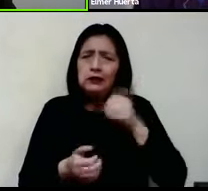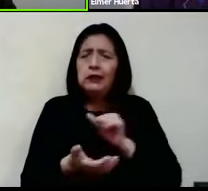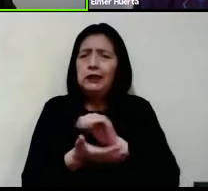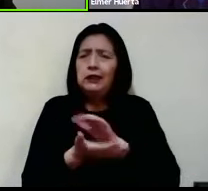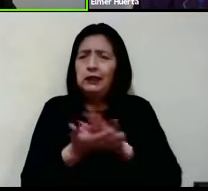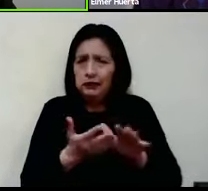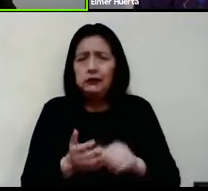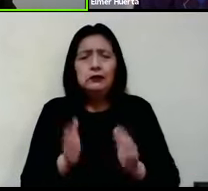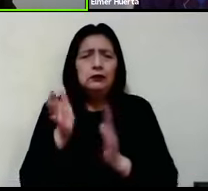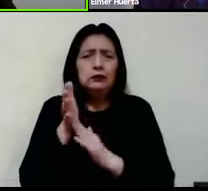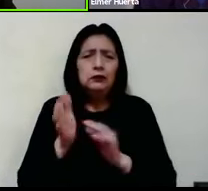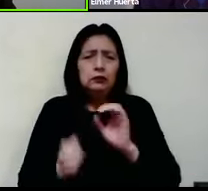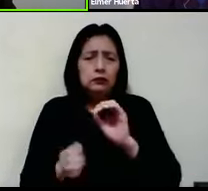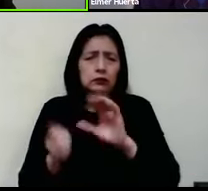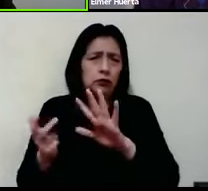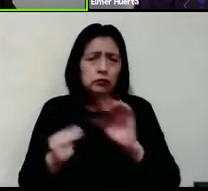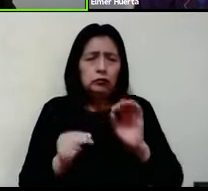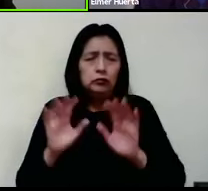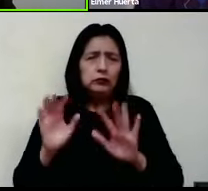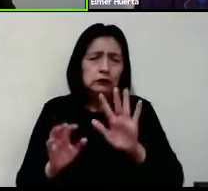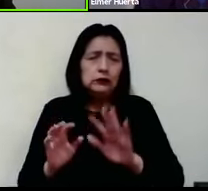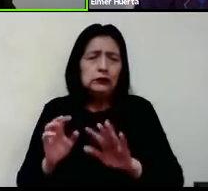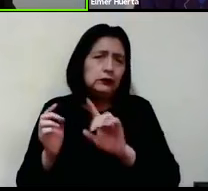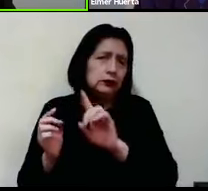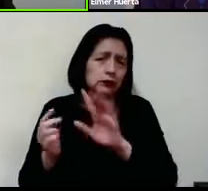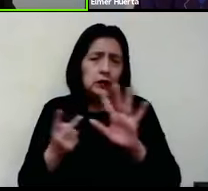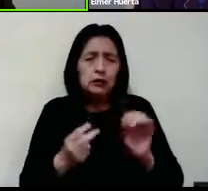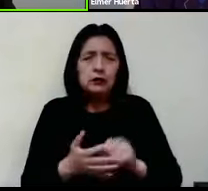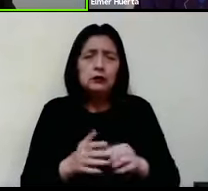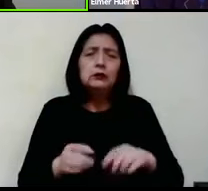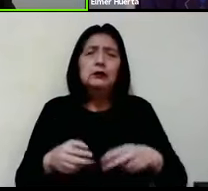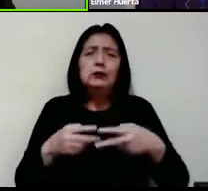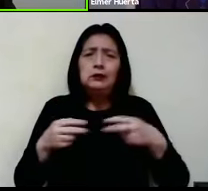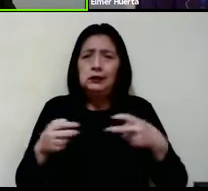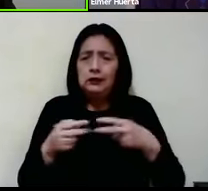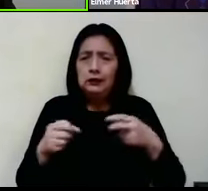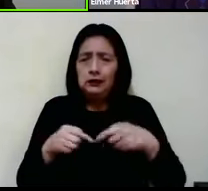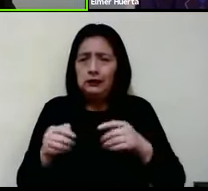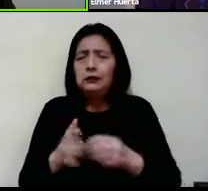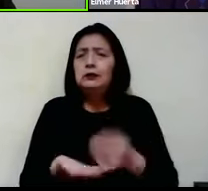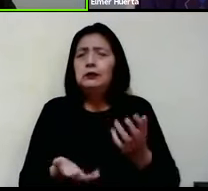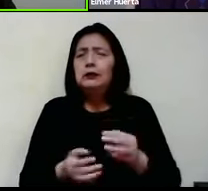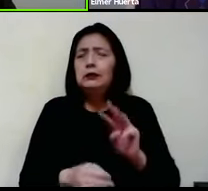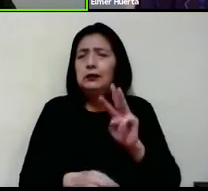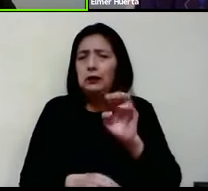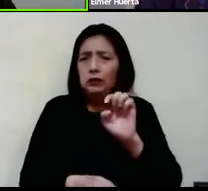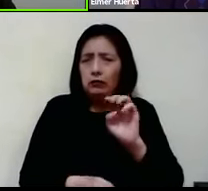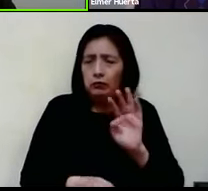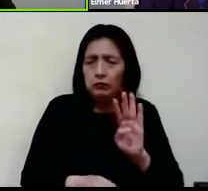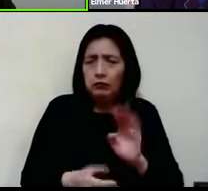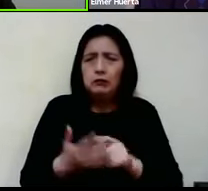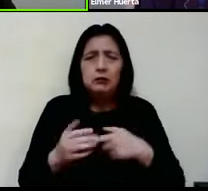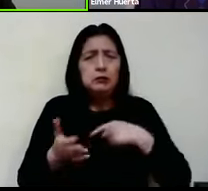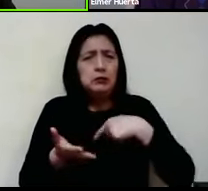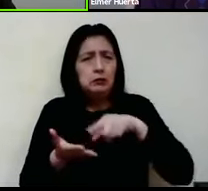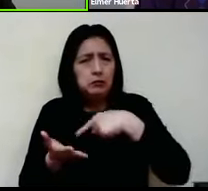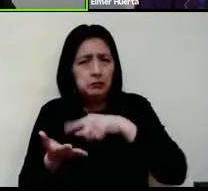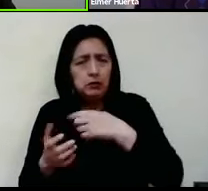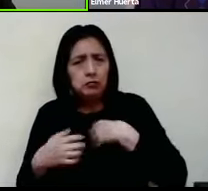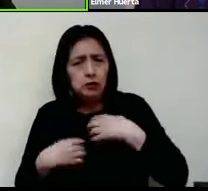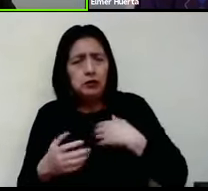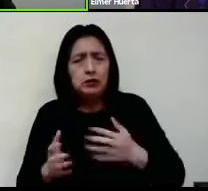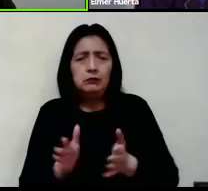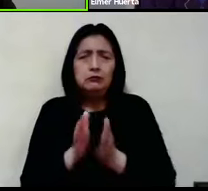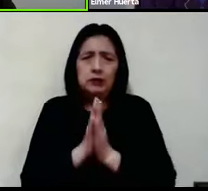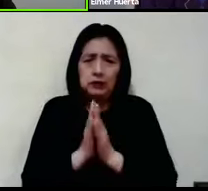Pueblo, 0800 15 170, y el chat de la Defensoría en nuestra página web, para que puedan enviar sus quejas y pedidos